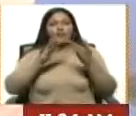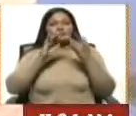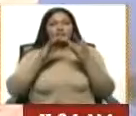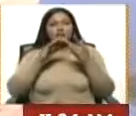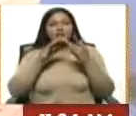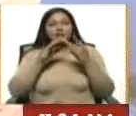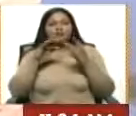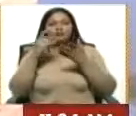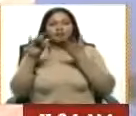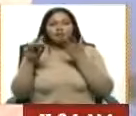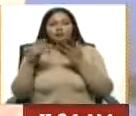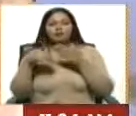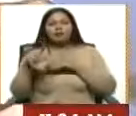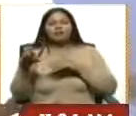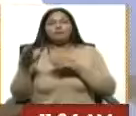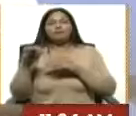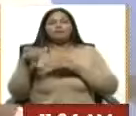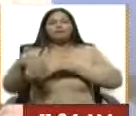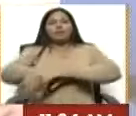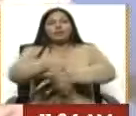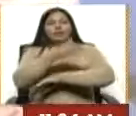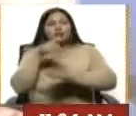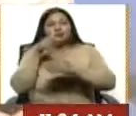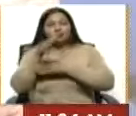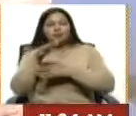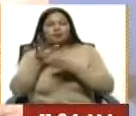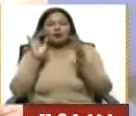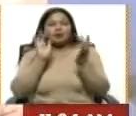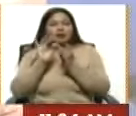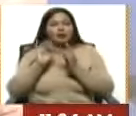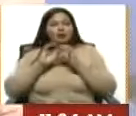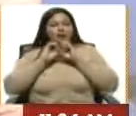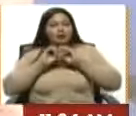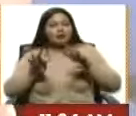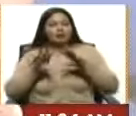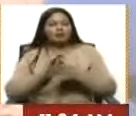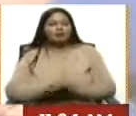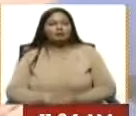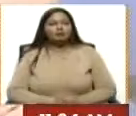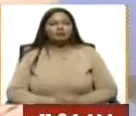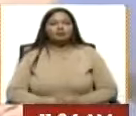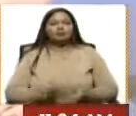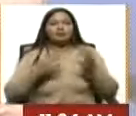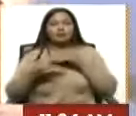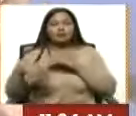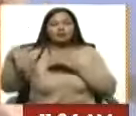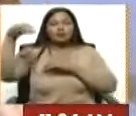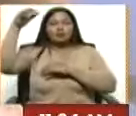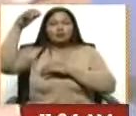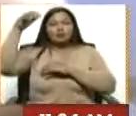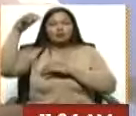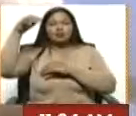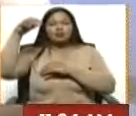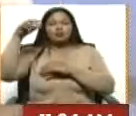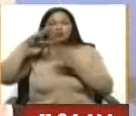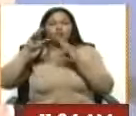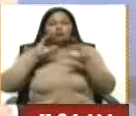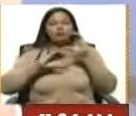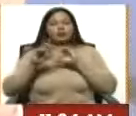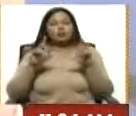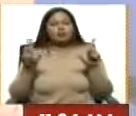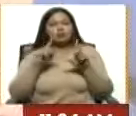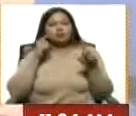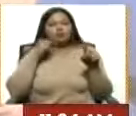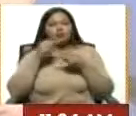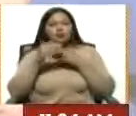Fíjense cómo el presidente comprendió bien la pirámide que estábamos hablando ahorita. De la calle a las redes, de las redes a los medios, que es lo que ustedes estaban haciendo hace un rato,